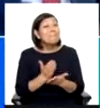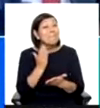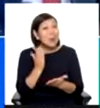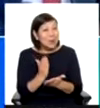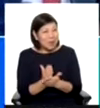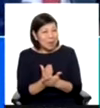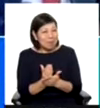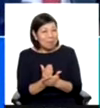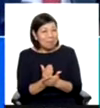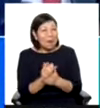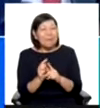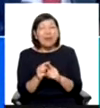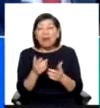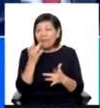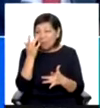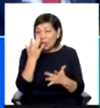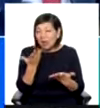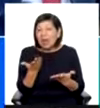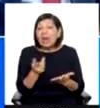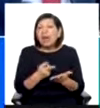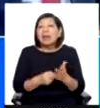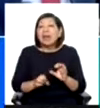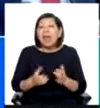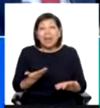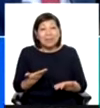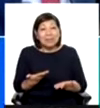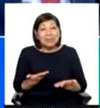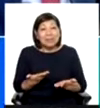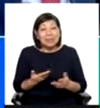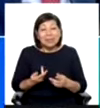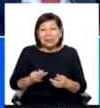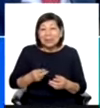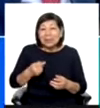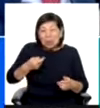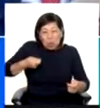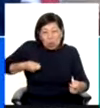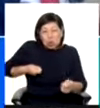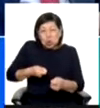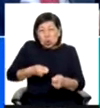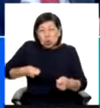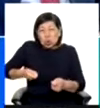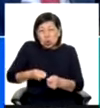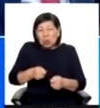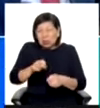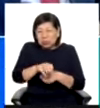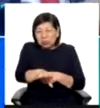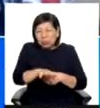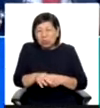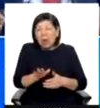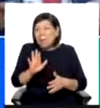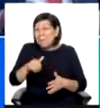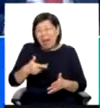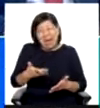se tiene en las enfermedades, y la aplicación a veces exagerada de pesticidas, que hace que el producto pues